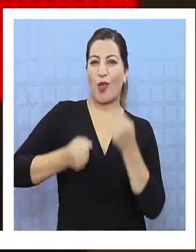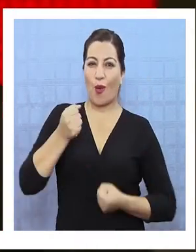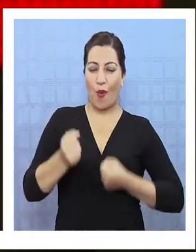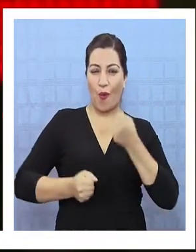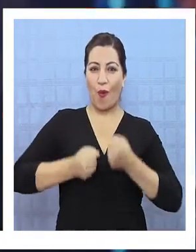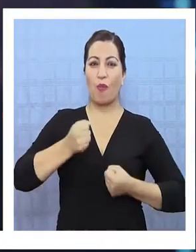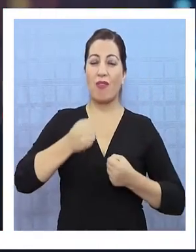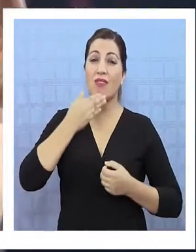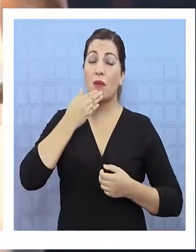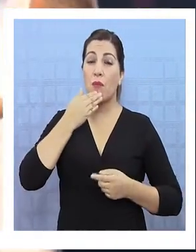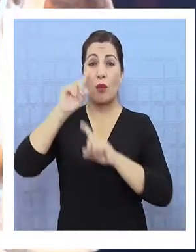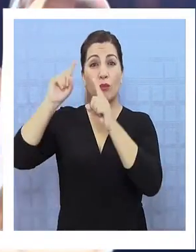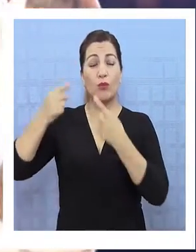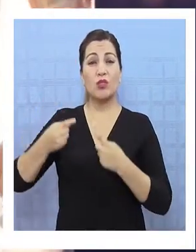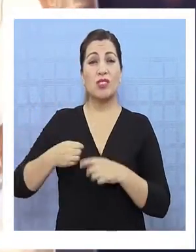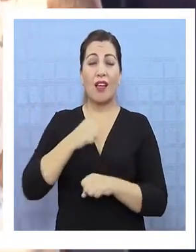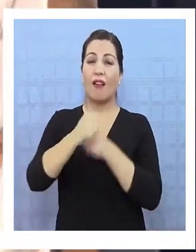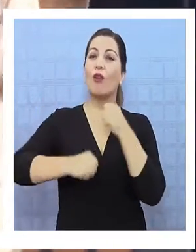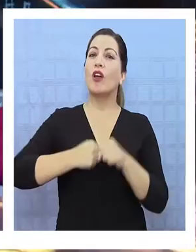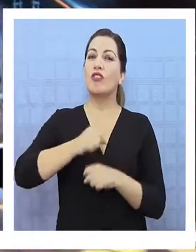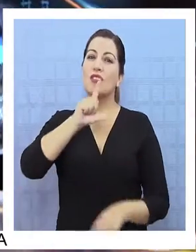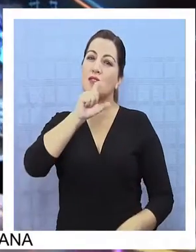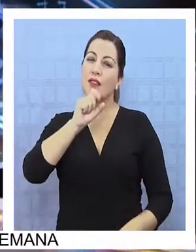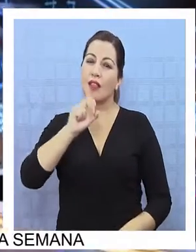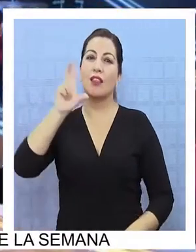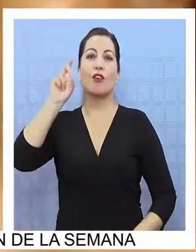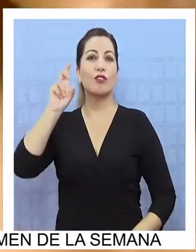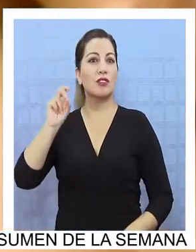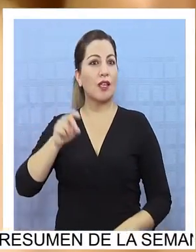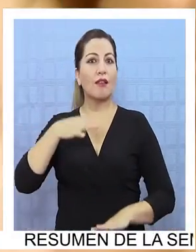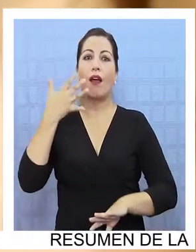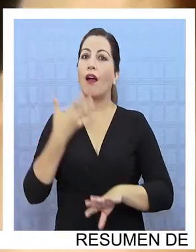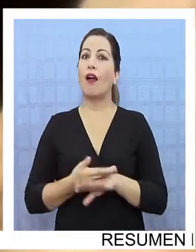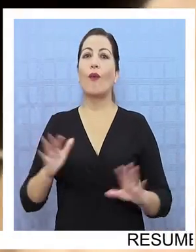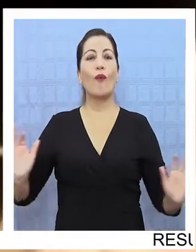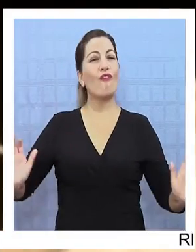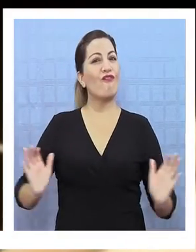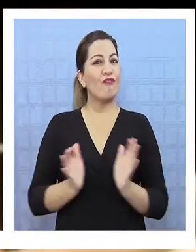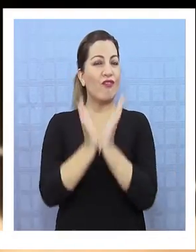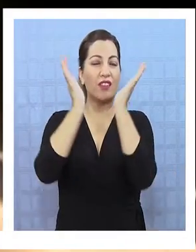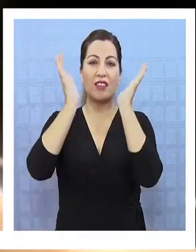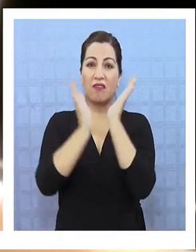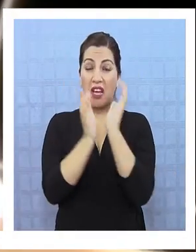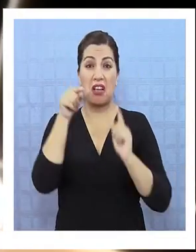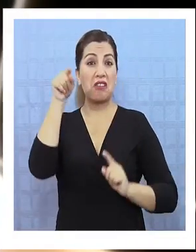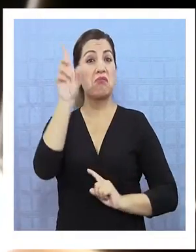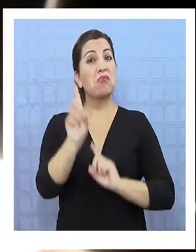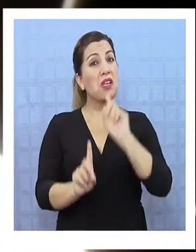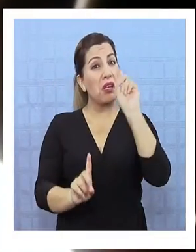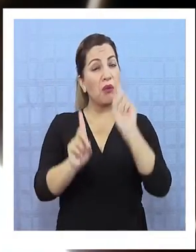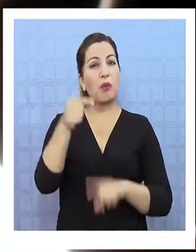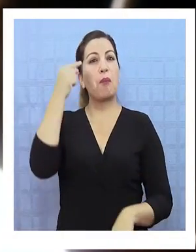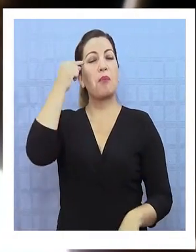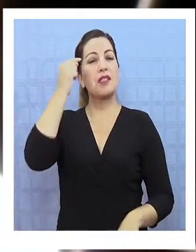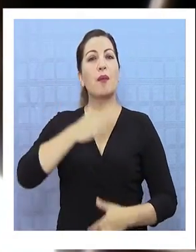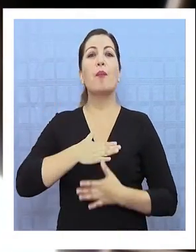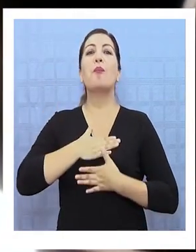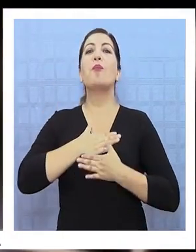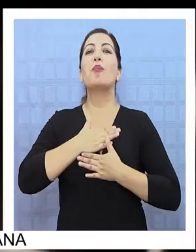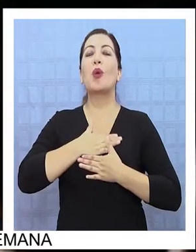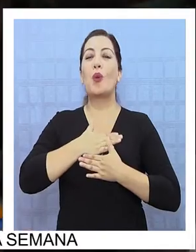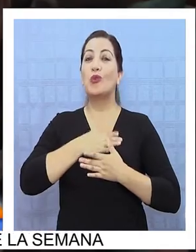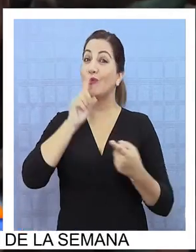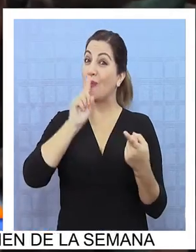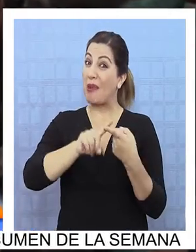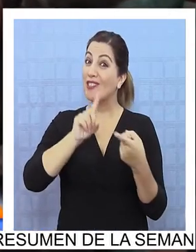los años 70s y 80s, se armó una versión del festival que a todas luces parece ser del gusto personal de la alcaldesa